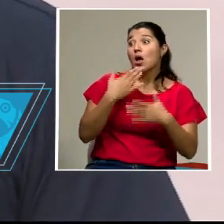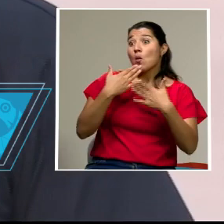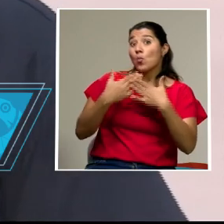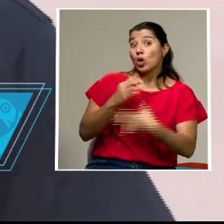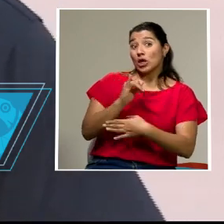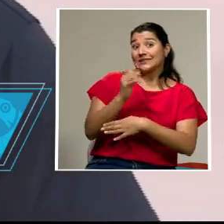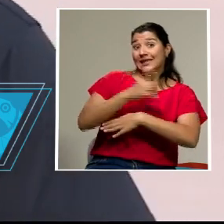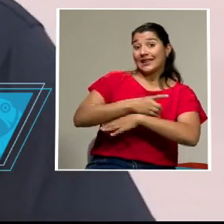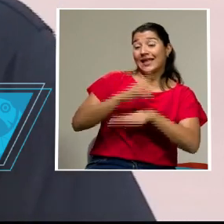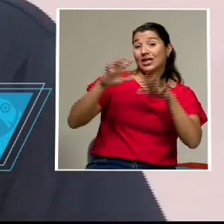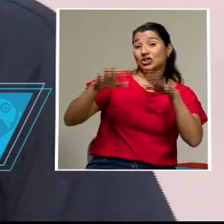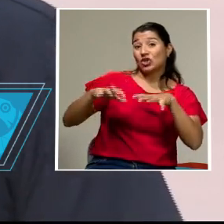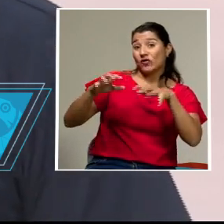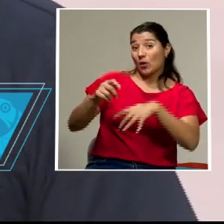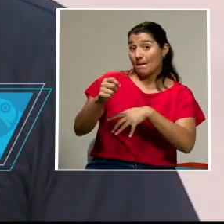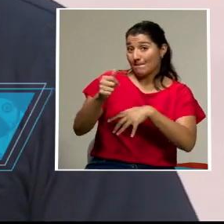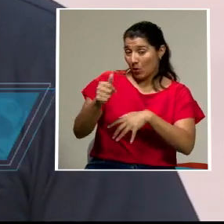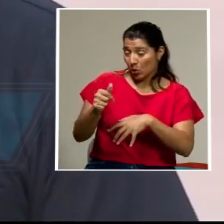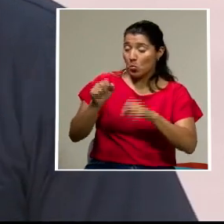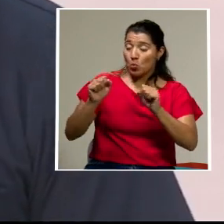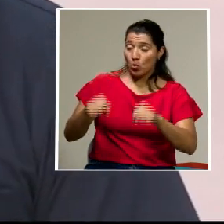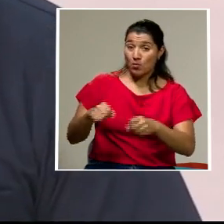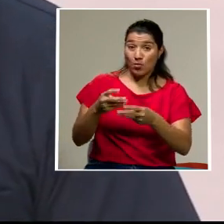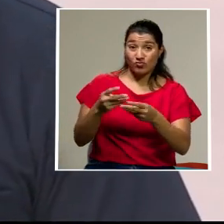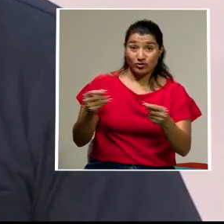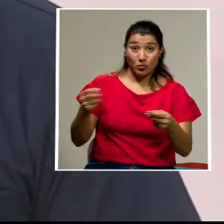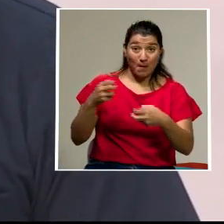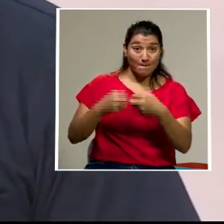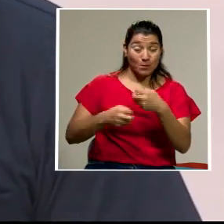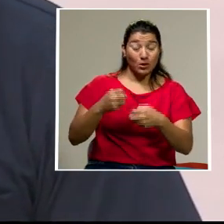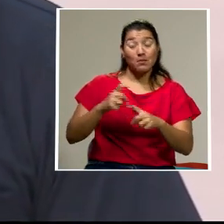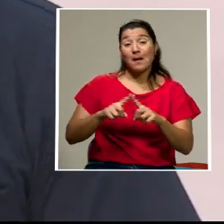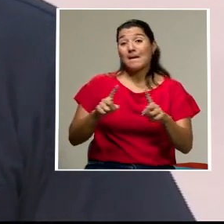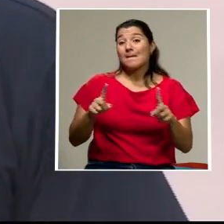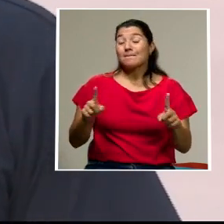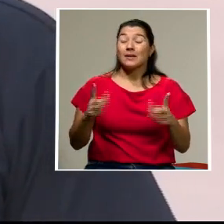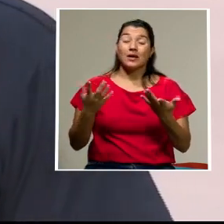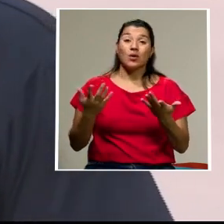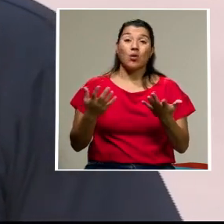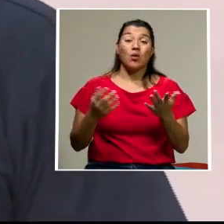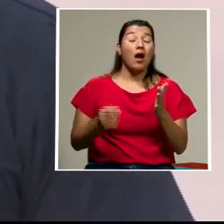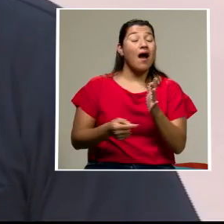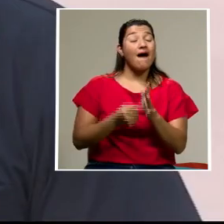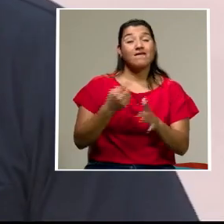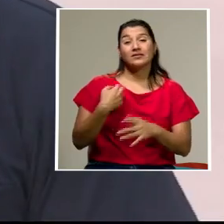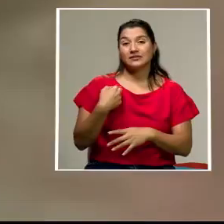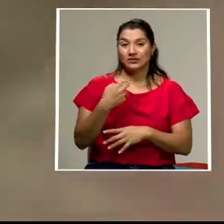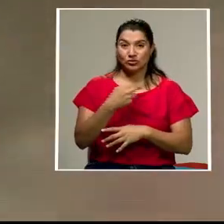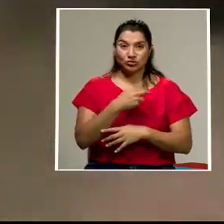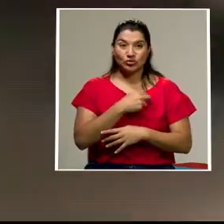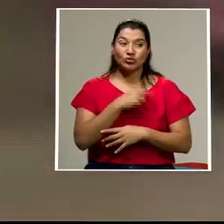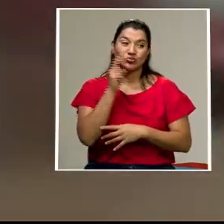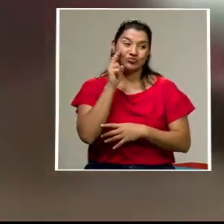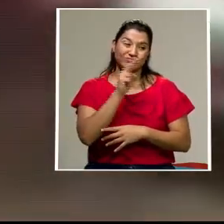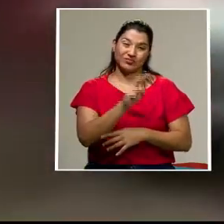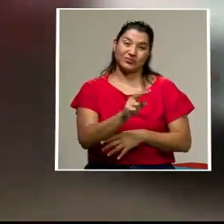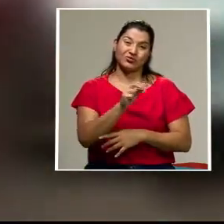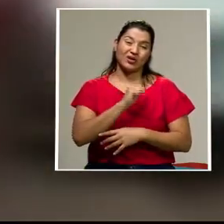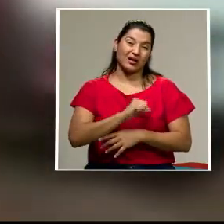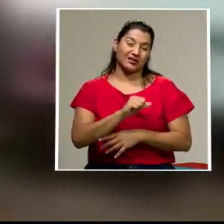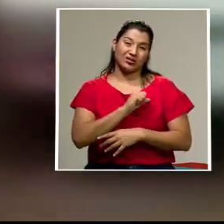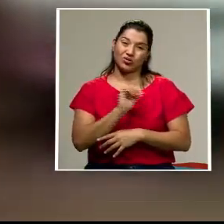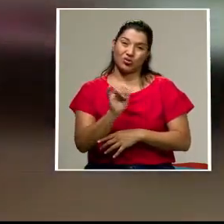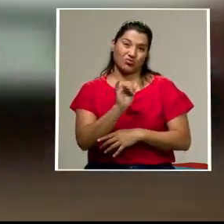son cosas que pasan, ¿verdad? Y casi que cada vez y cuando nos topamos con groserías como esas,